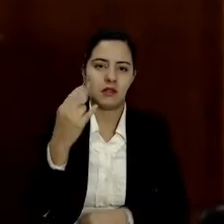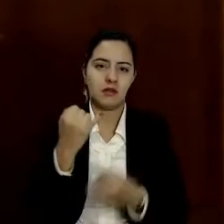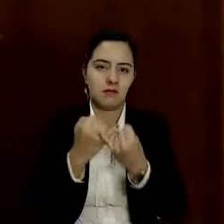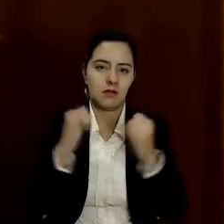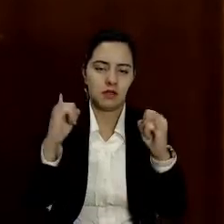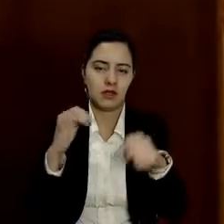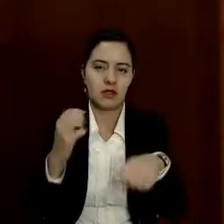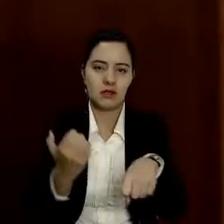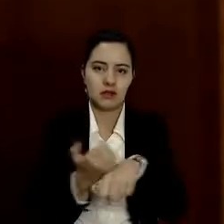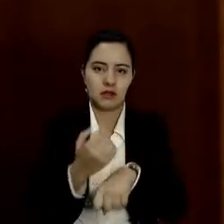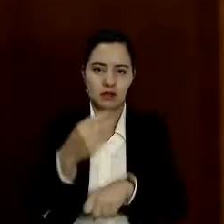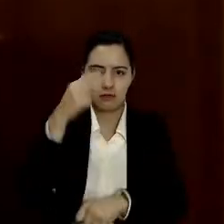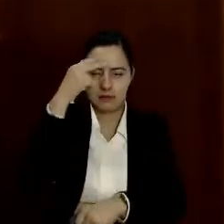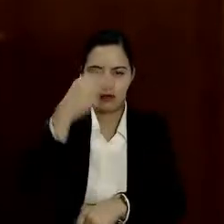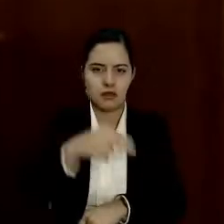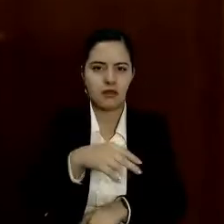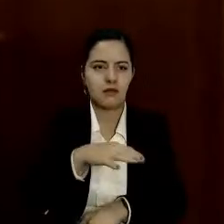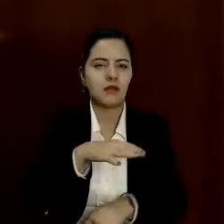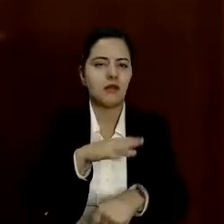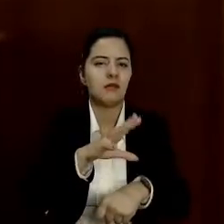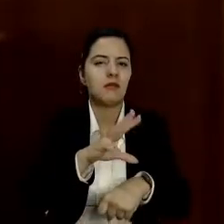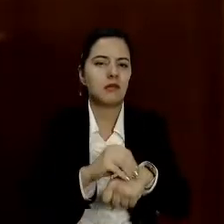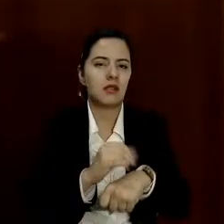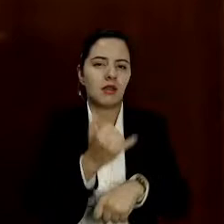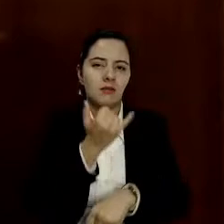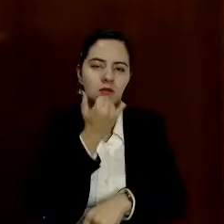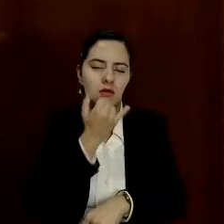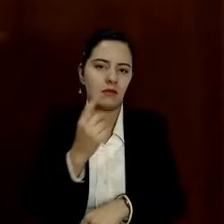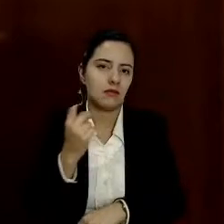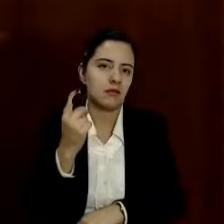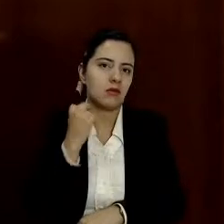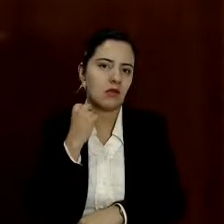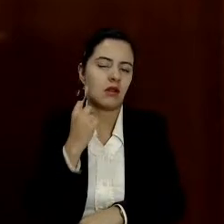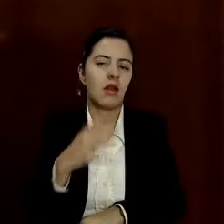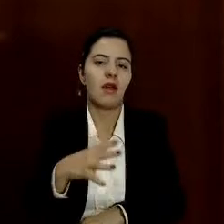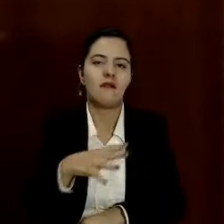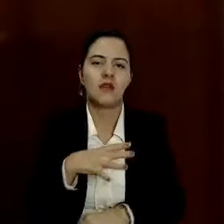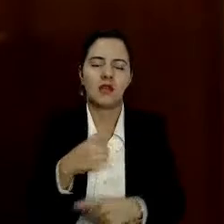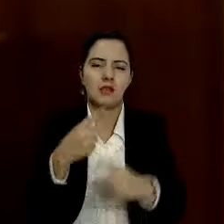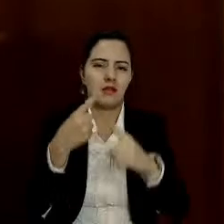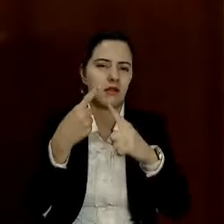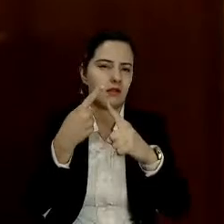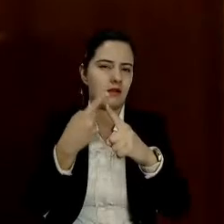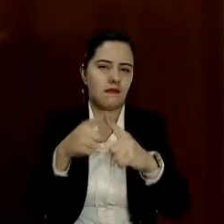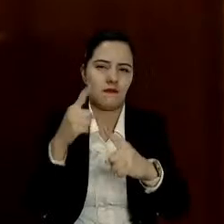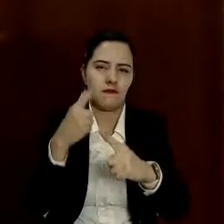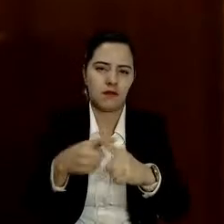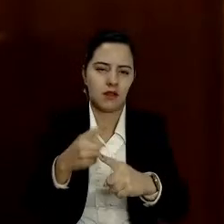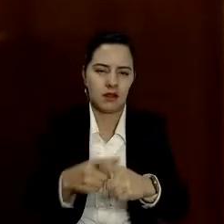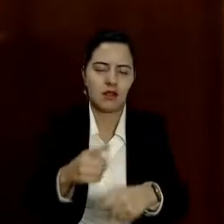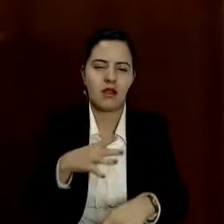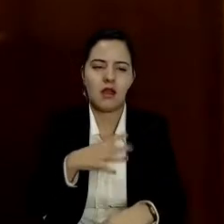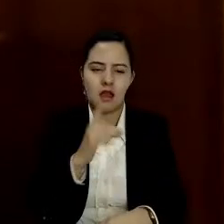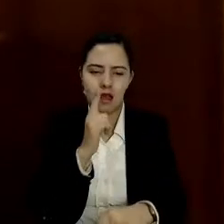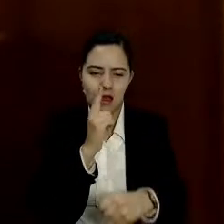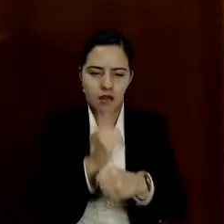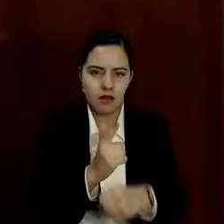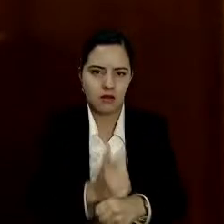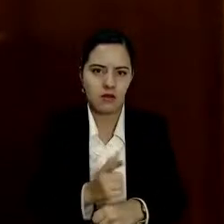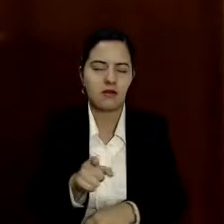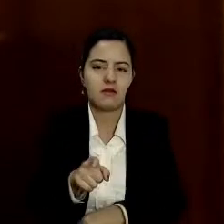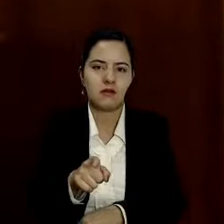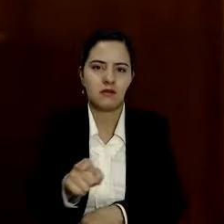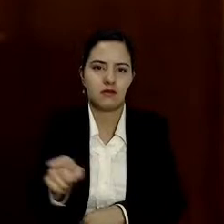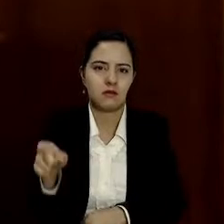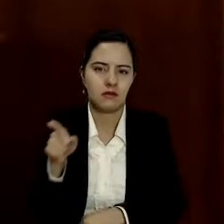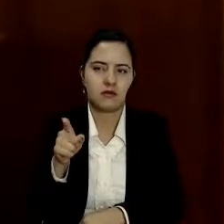México provocaron docenas de pliegos de observaciones y de probables daños por parte de